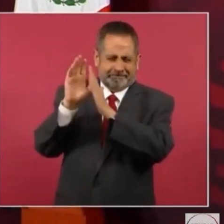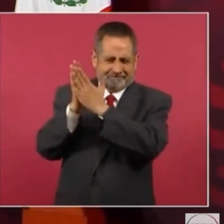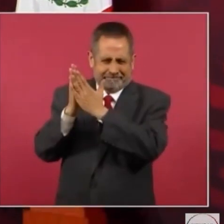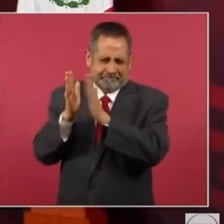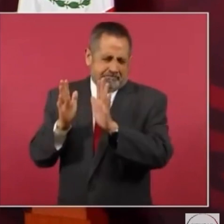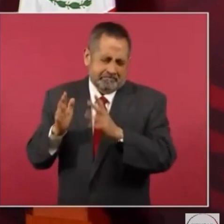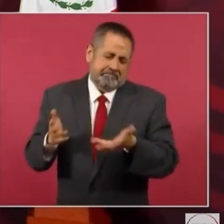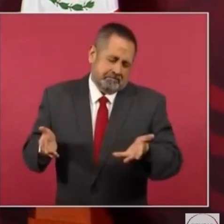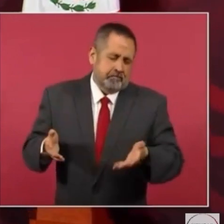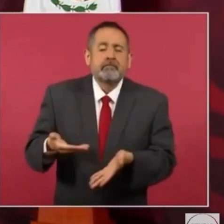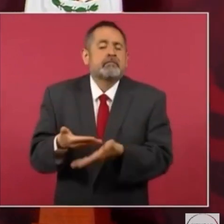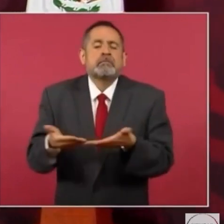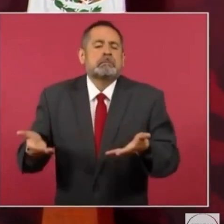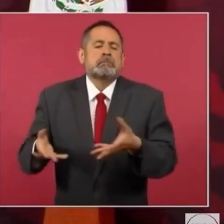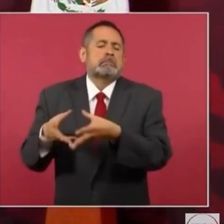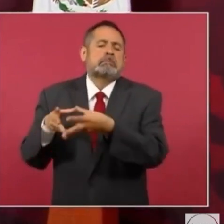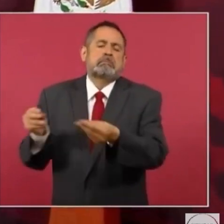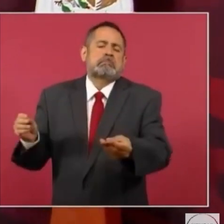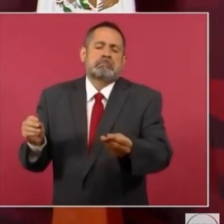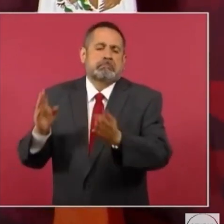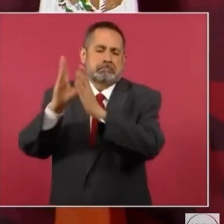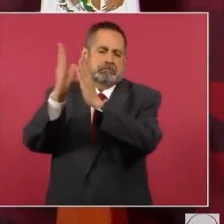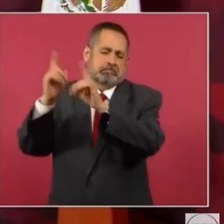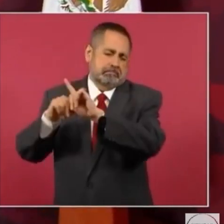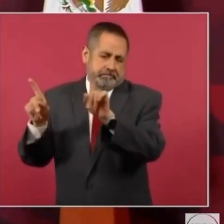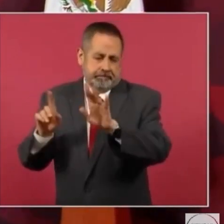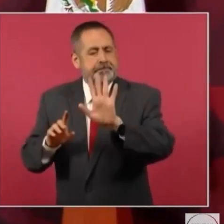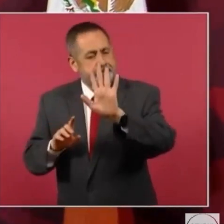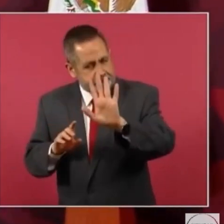Ahora ya es distinto.